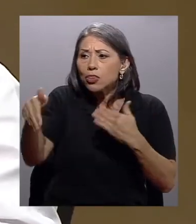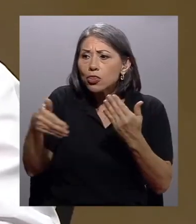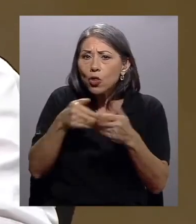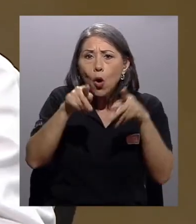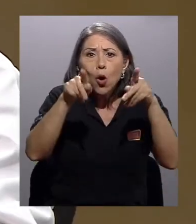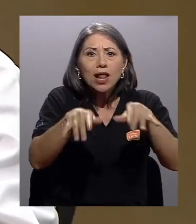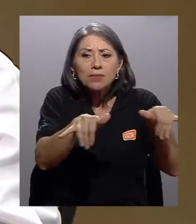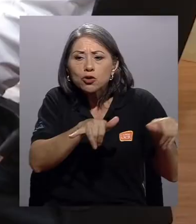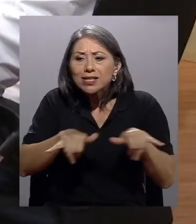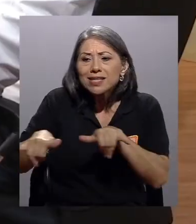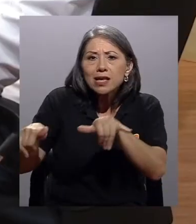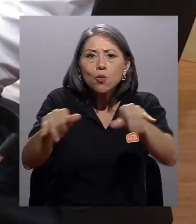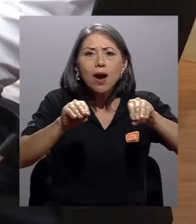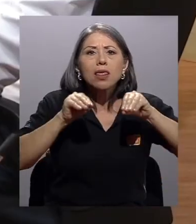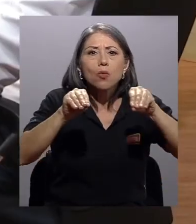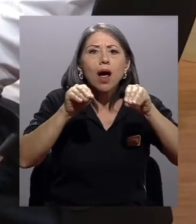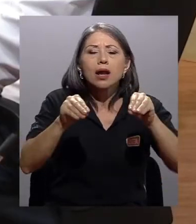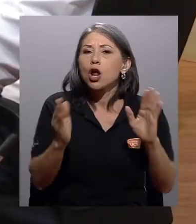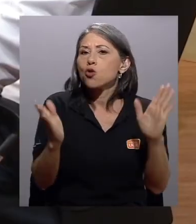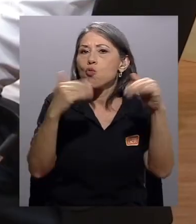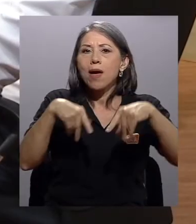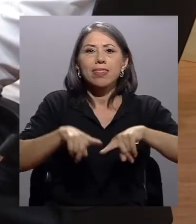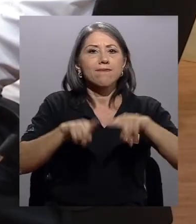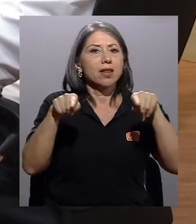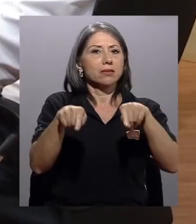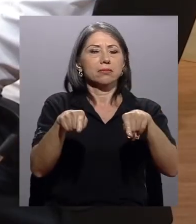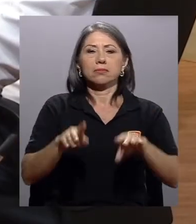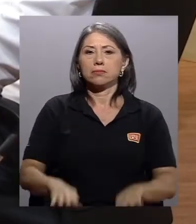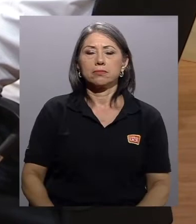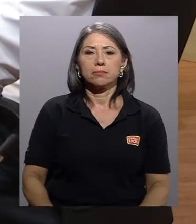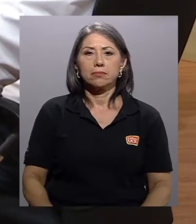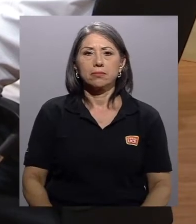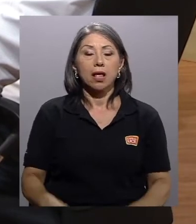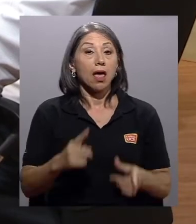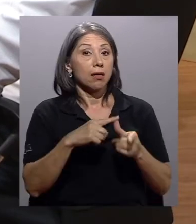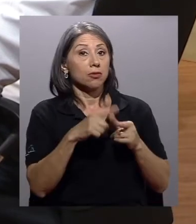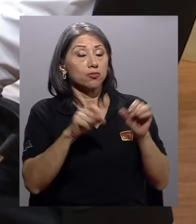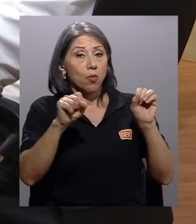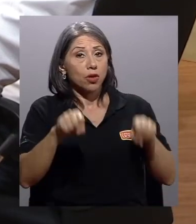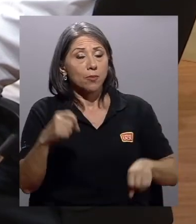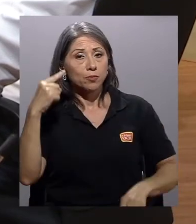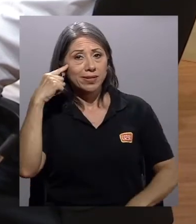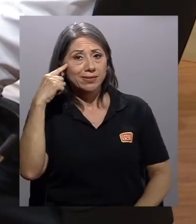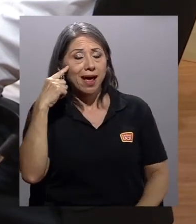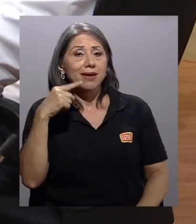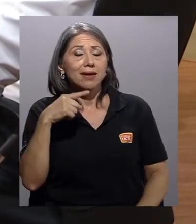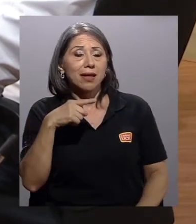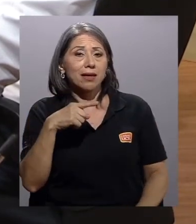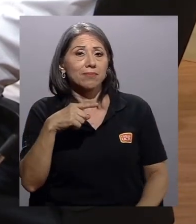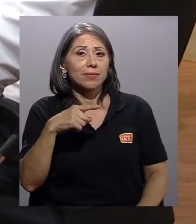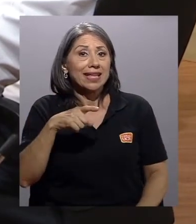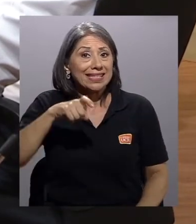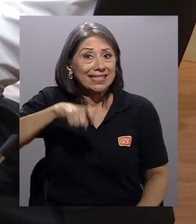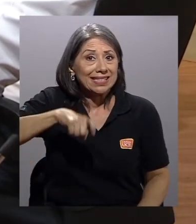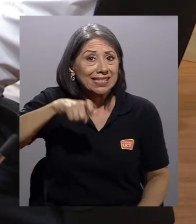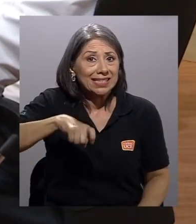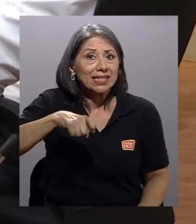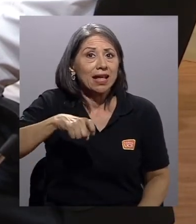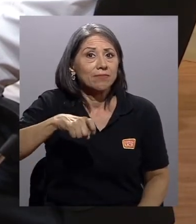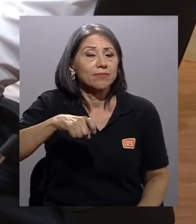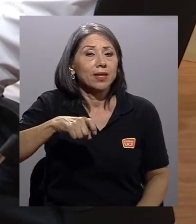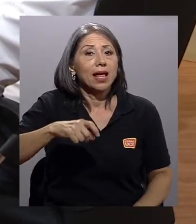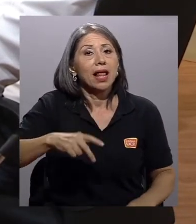sin distinción alguna. En ese sentido, Sara, entonces podríamos pensar de que efectivamente es una necesidad